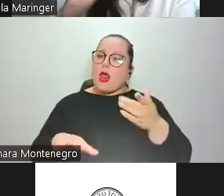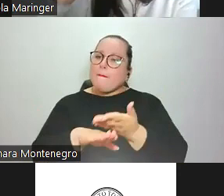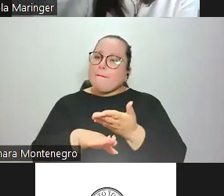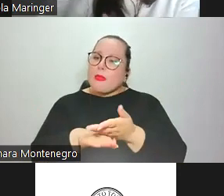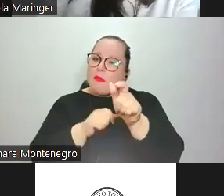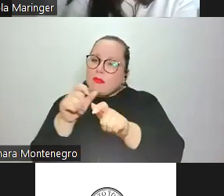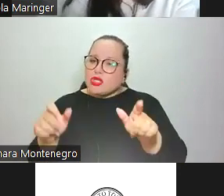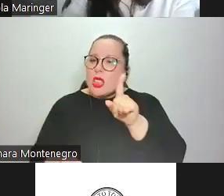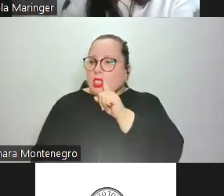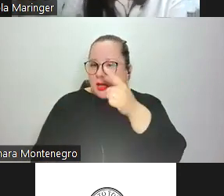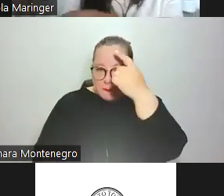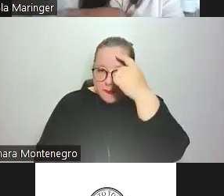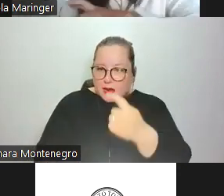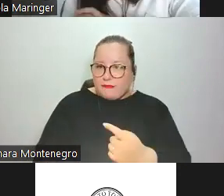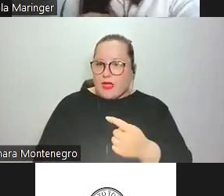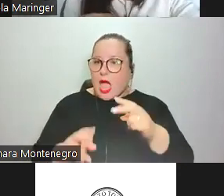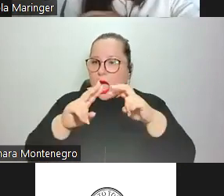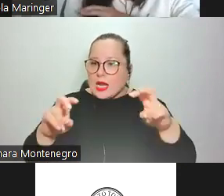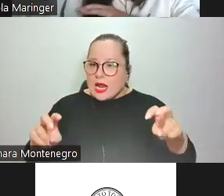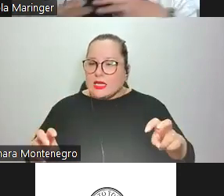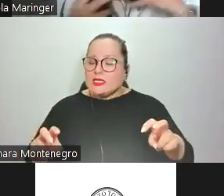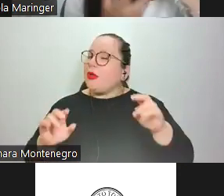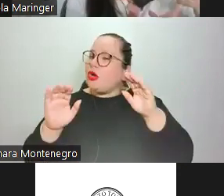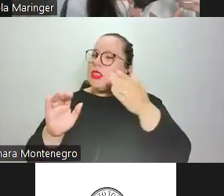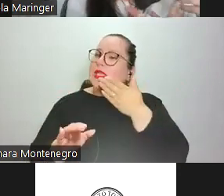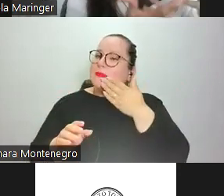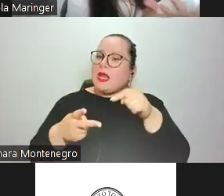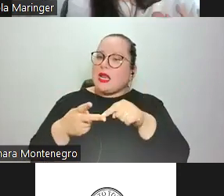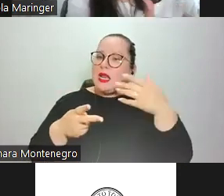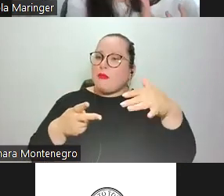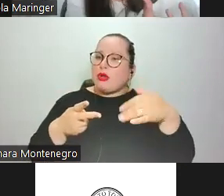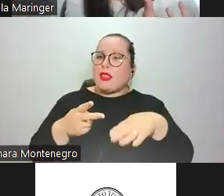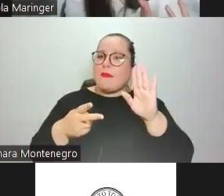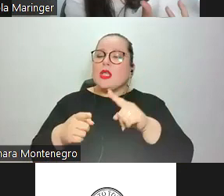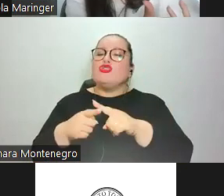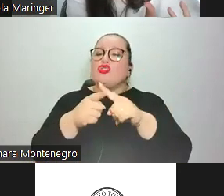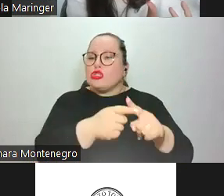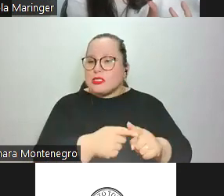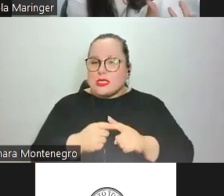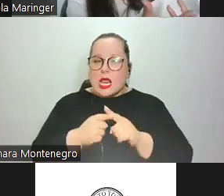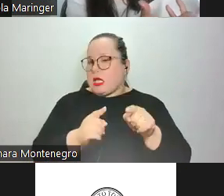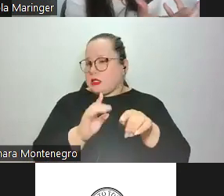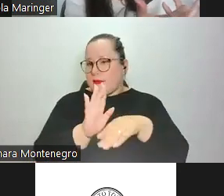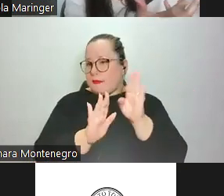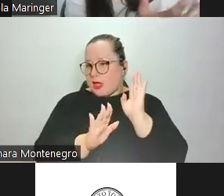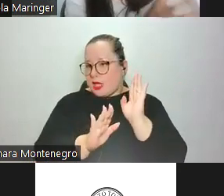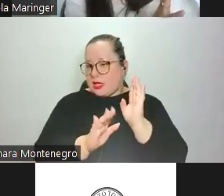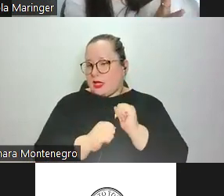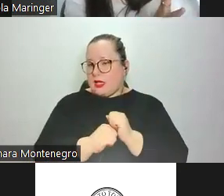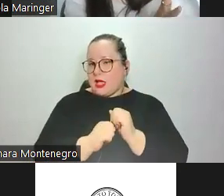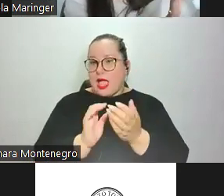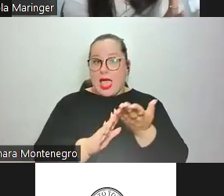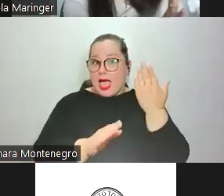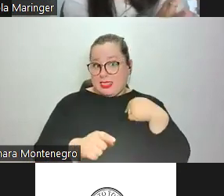que tienen un nivel de análisis, pero al mismo tiempo necesitan que sean sociables. El perfil sociable era el que anteriormente